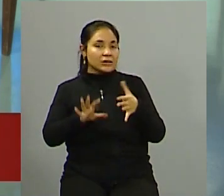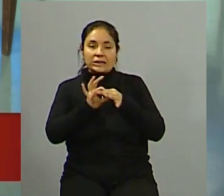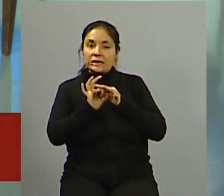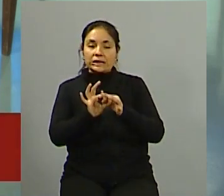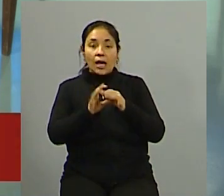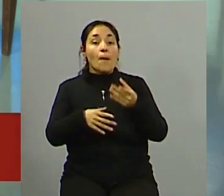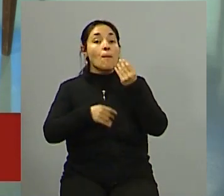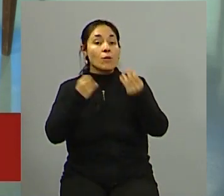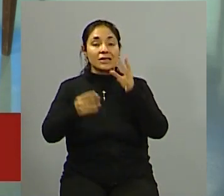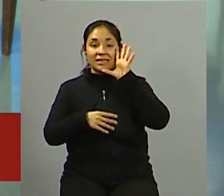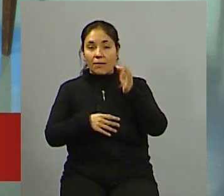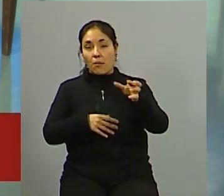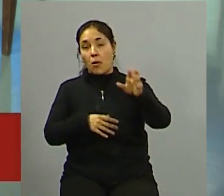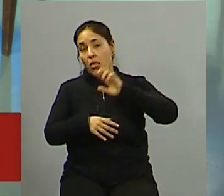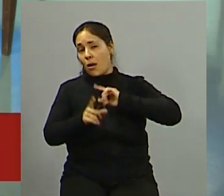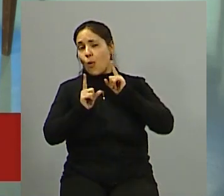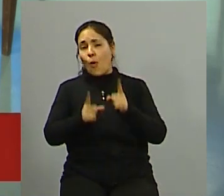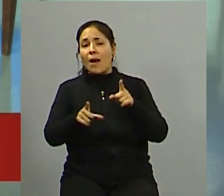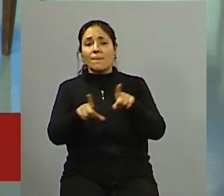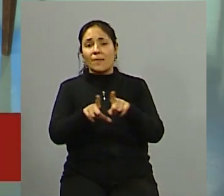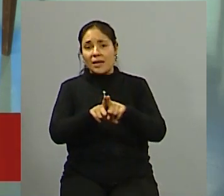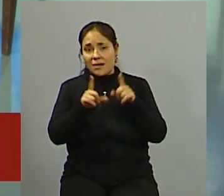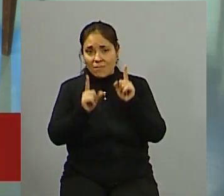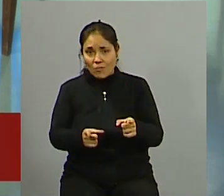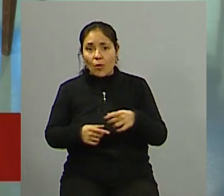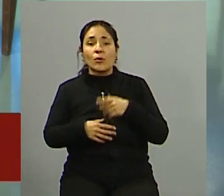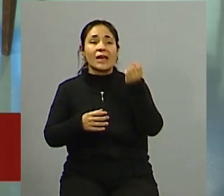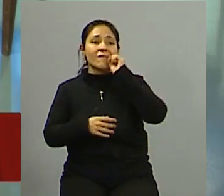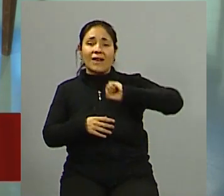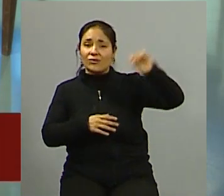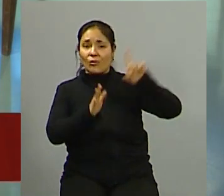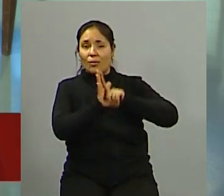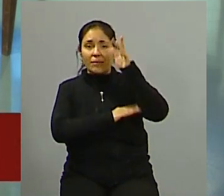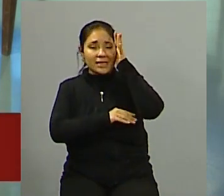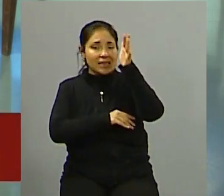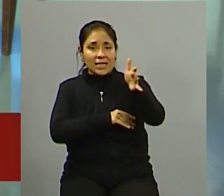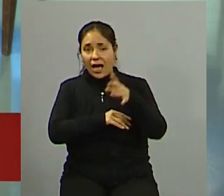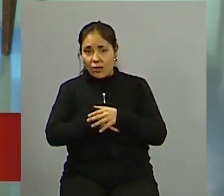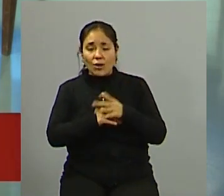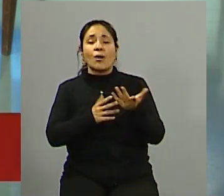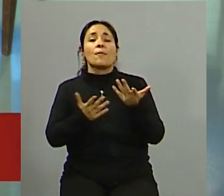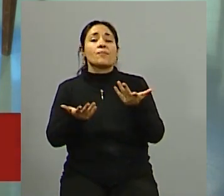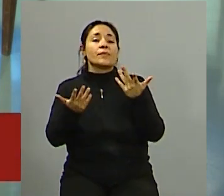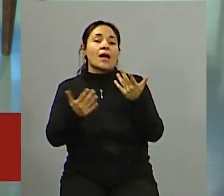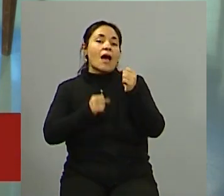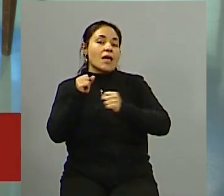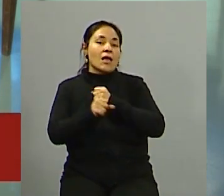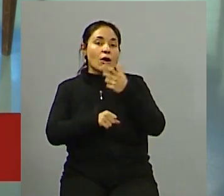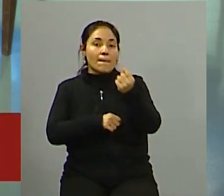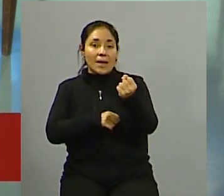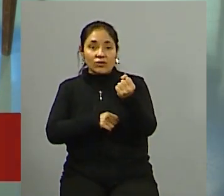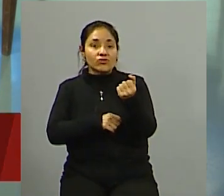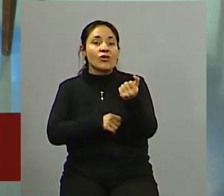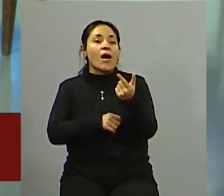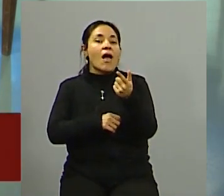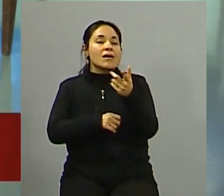mismo tiempo su proveedor también está dolarizando sus precios. ¿Por qué? Porque la inflación es tan alta y hay tal desajuste de los precios relativos que da el peso dejó de ser un precio de